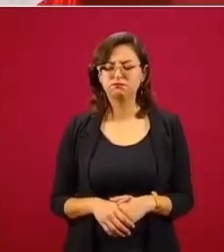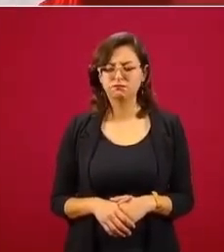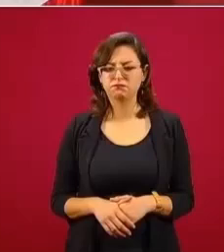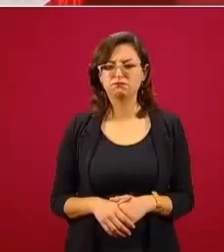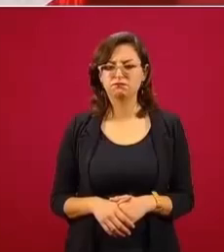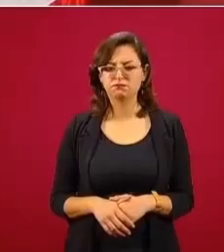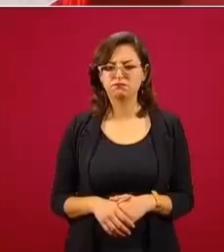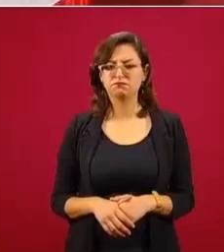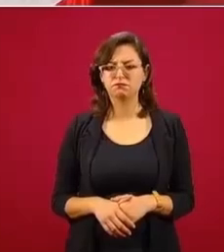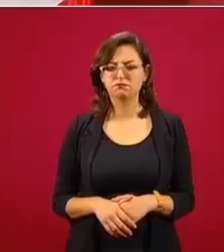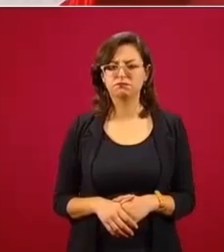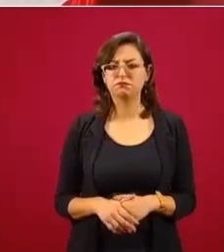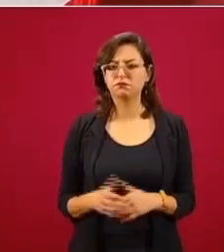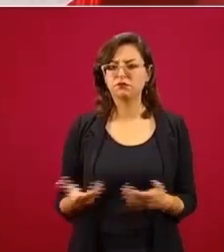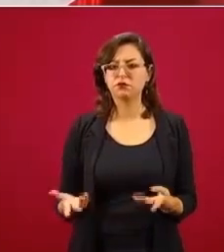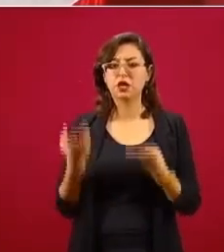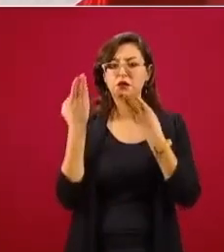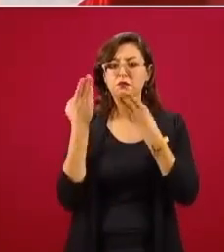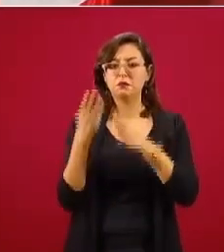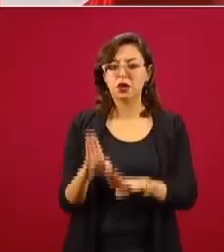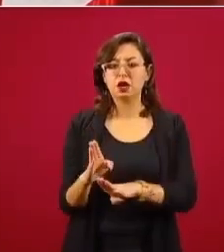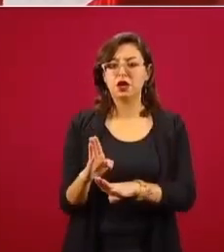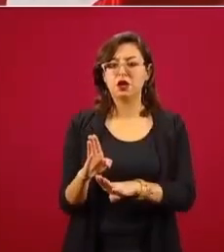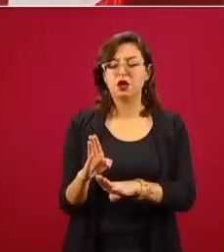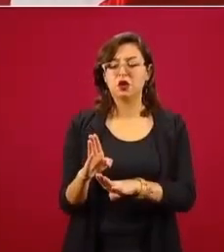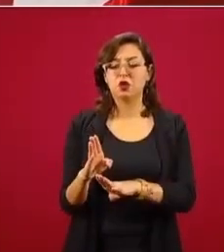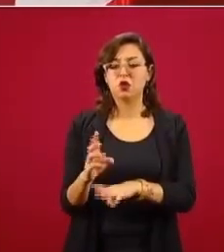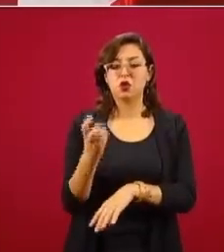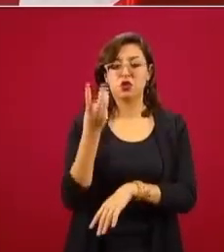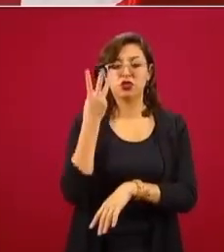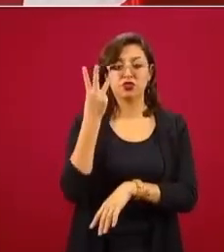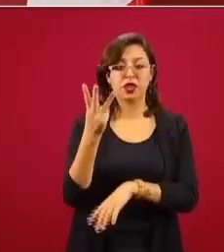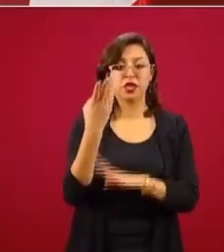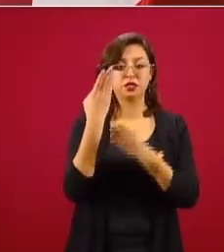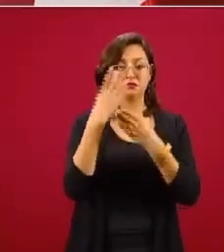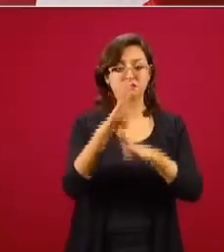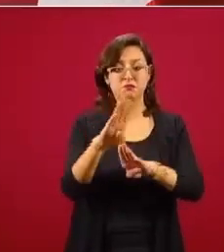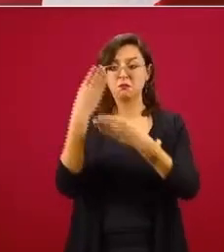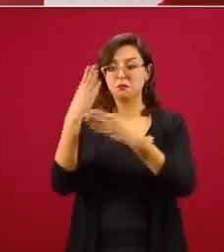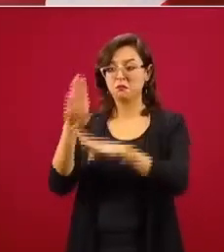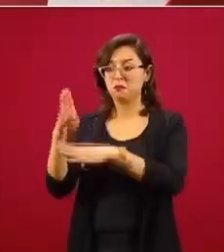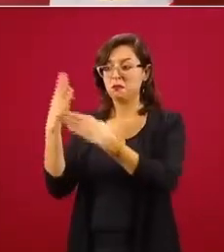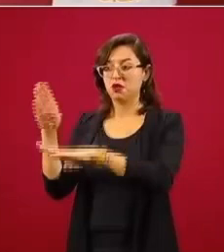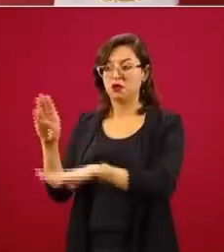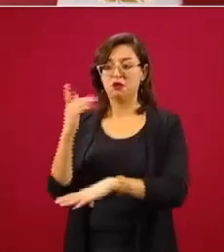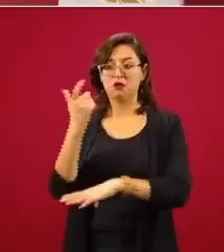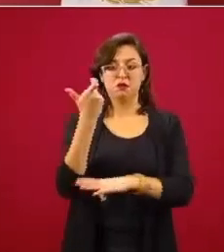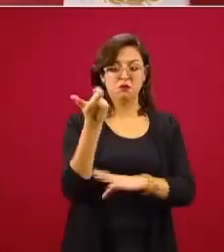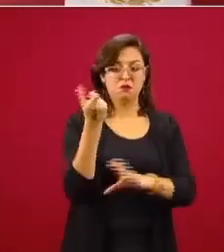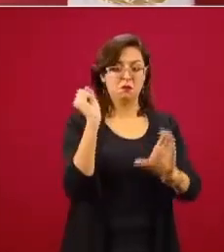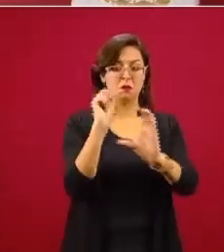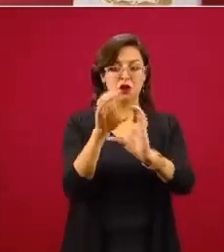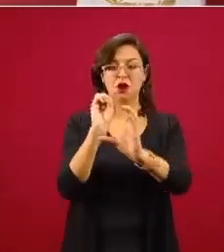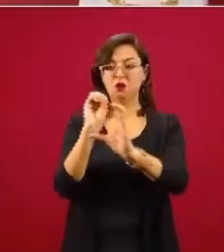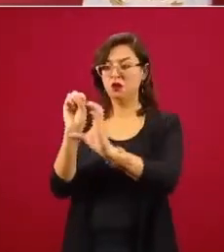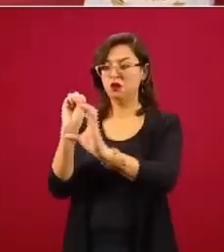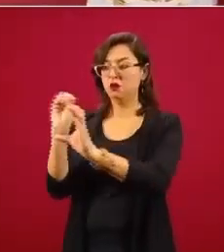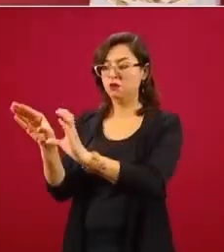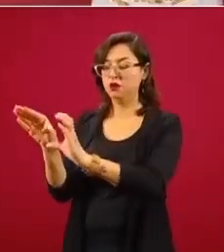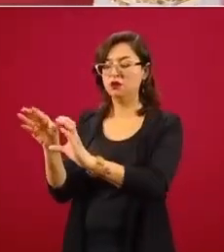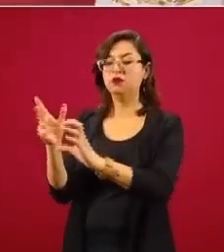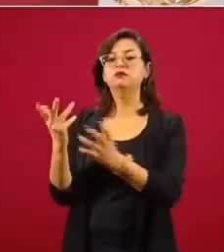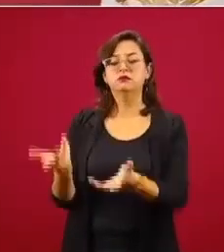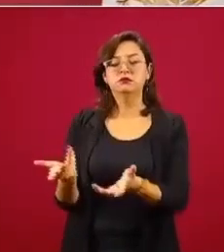cerca de 25 mil millones en los tres bancos están dispersando estos fondos que aprovecho para